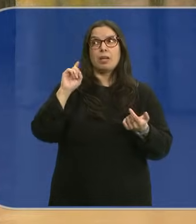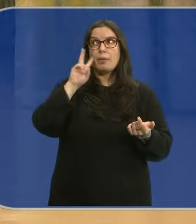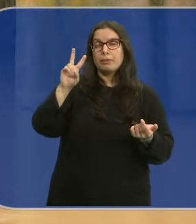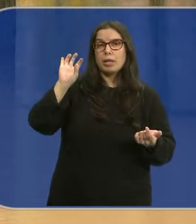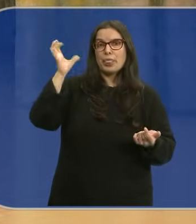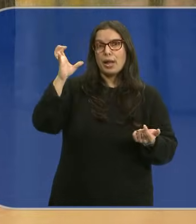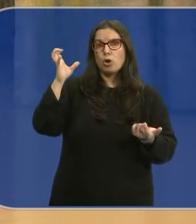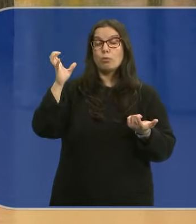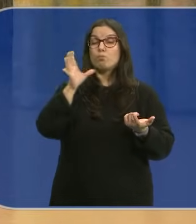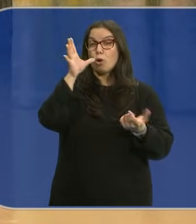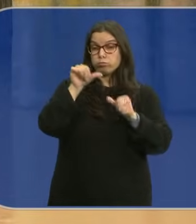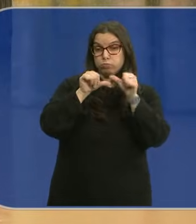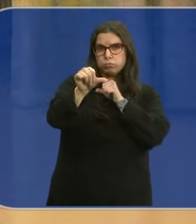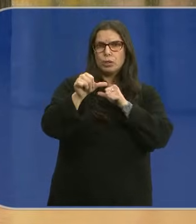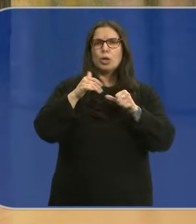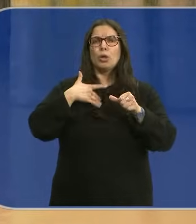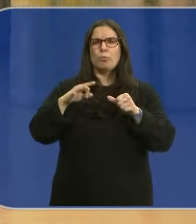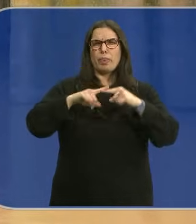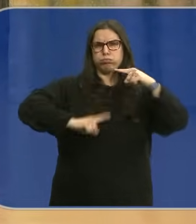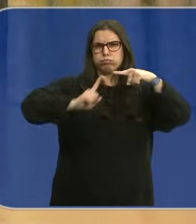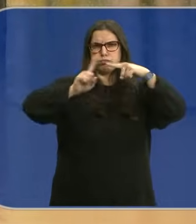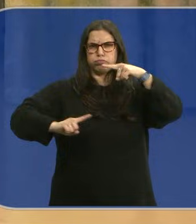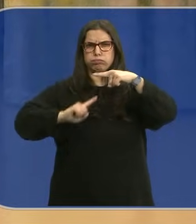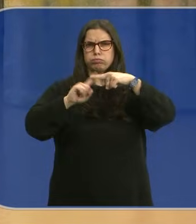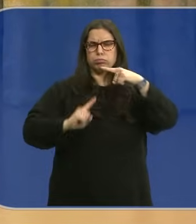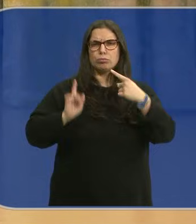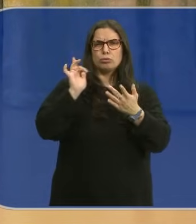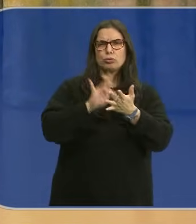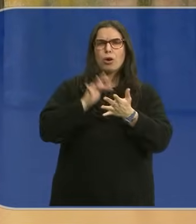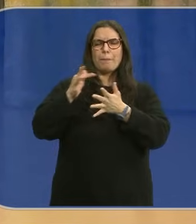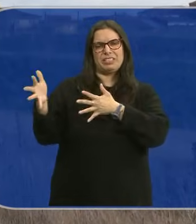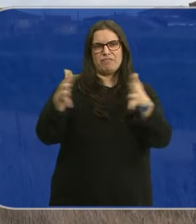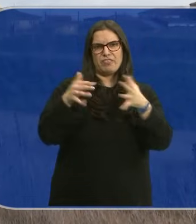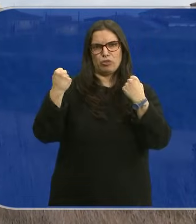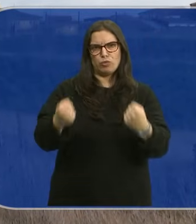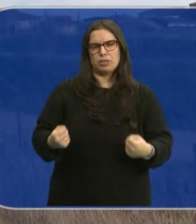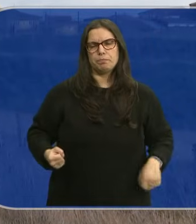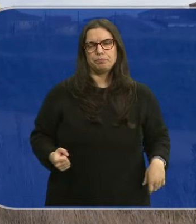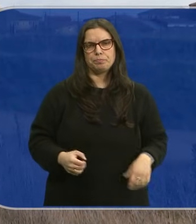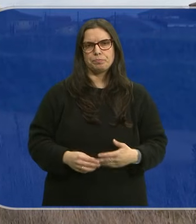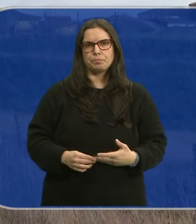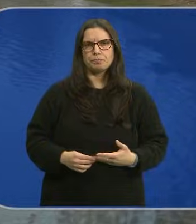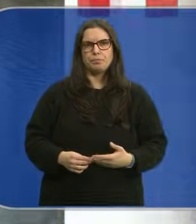la provincia porque se esperan rachas tormentosas con episodios de viento.